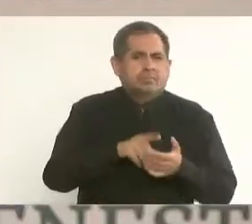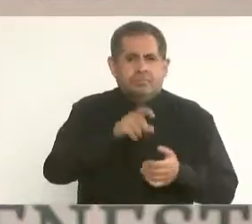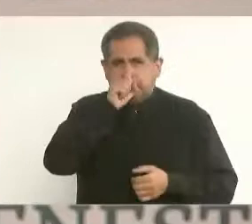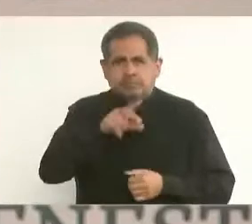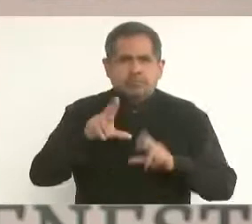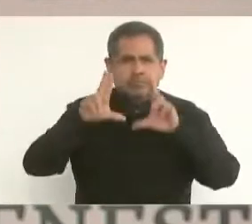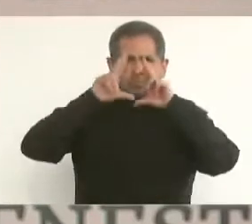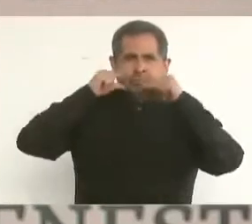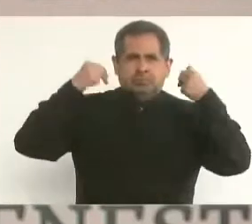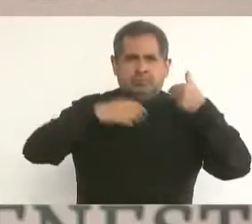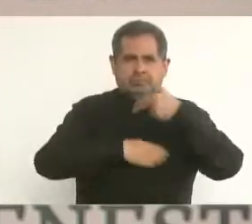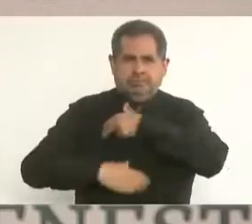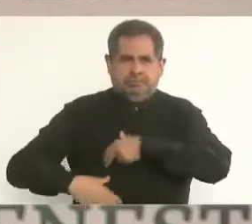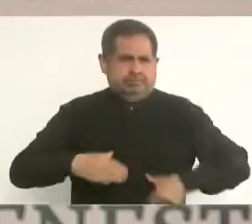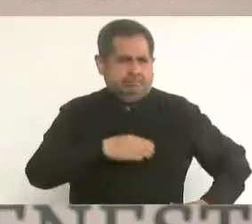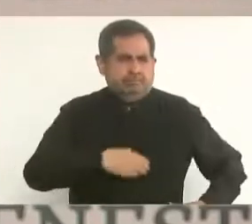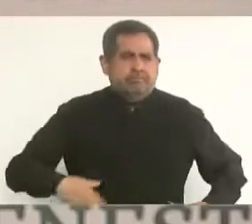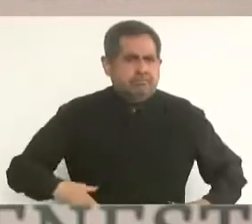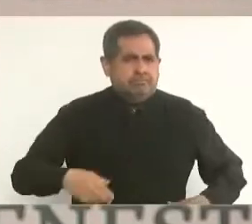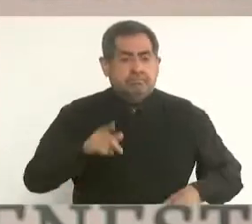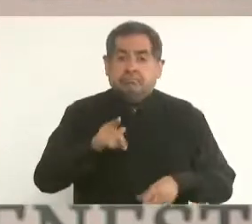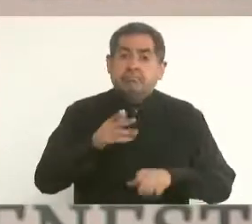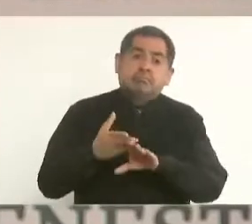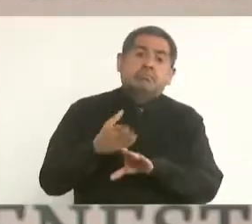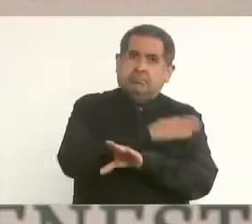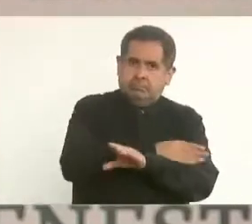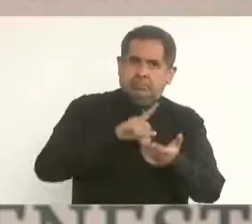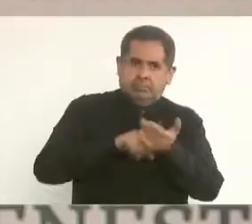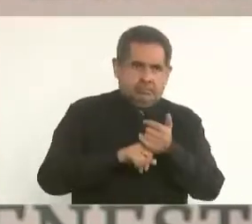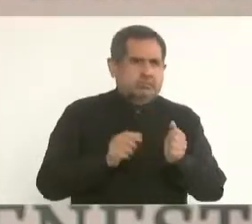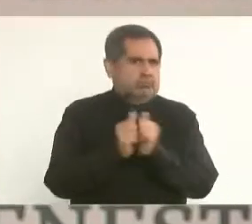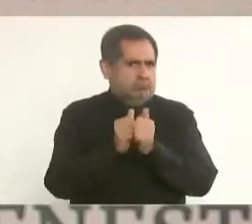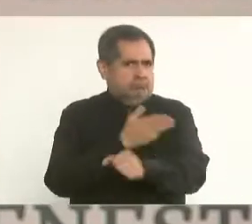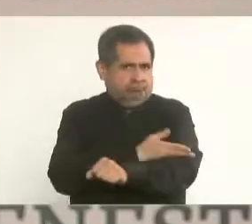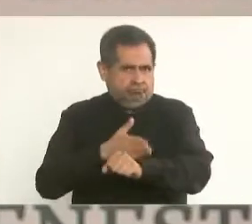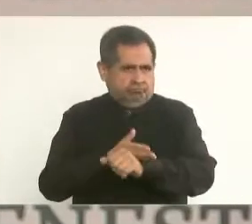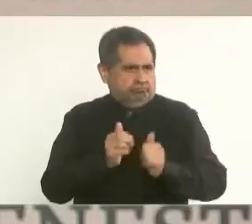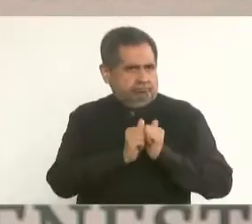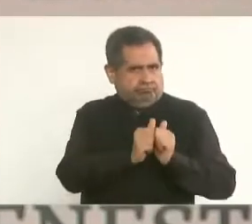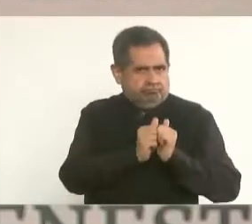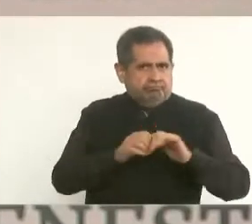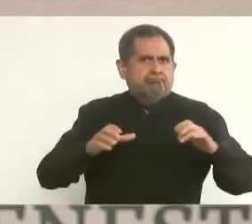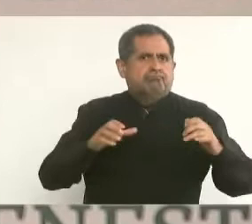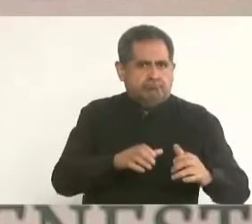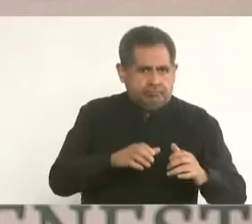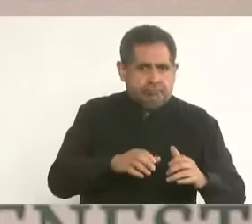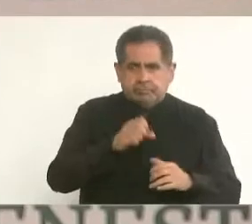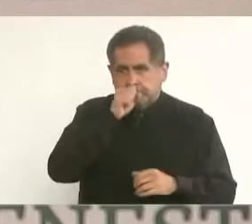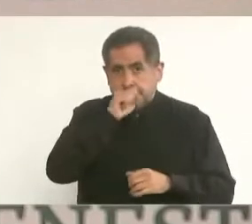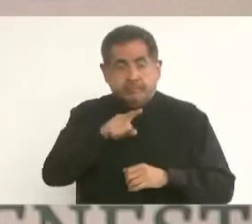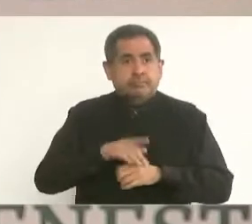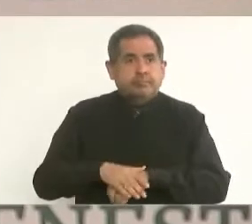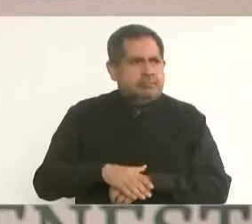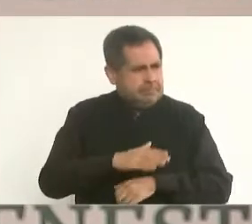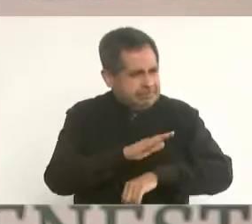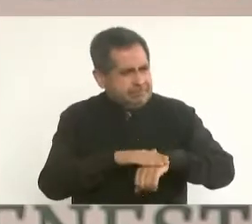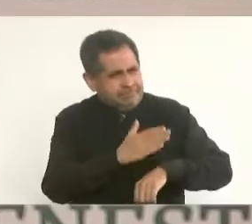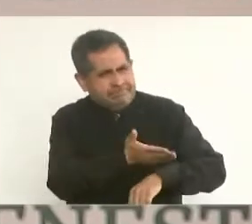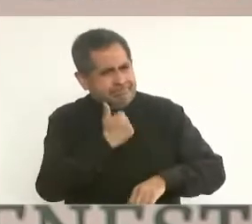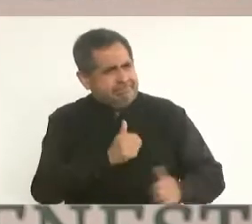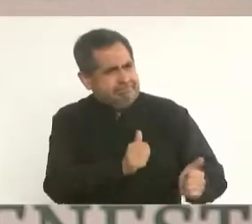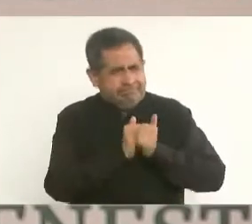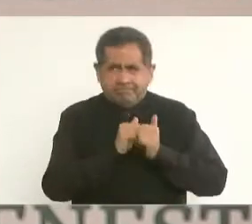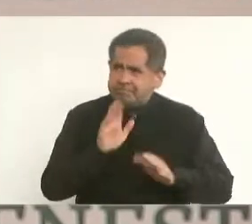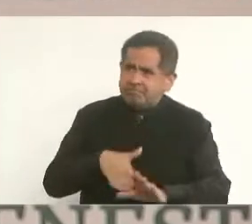Francisco Villa, que ya había estado con Madero y llama a luchar en contra